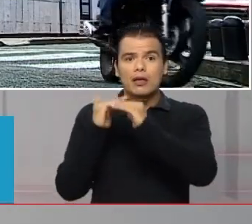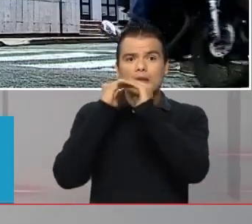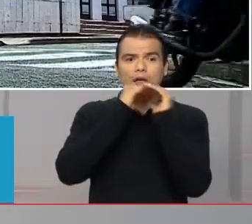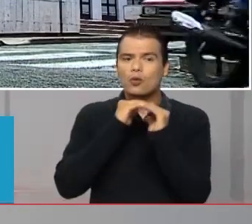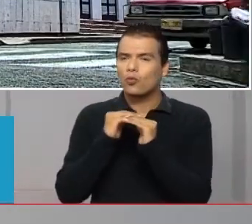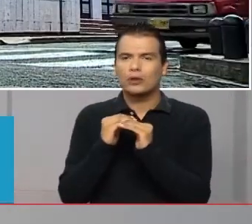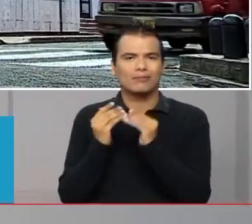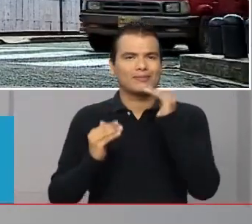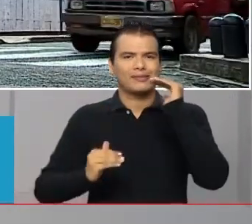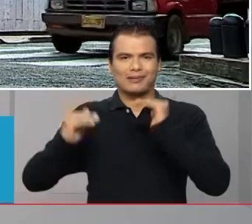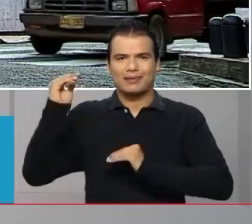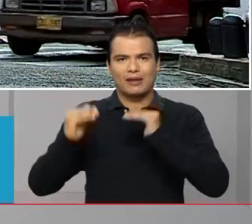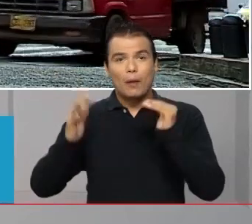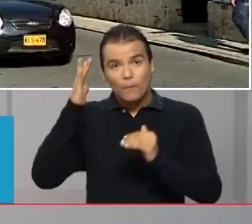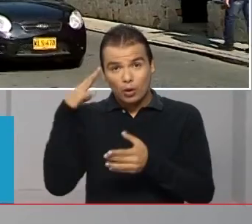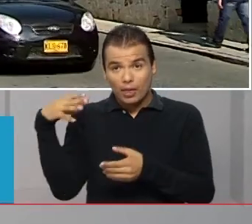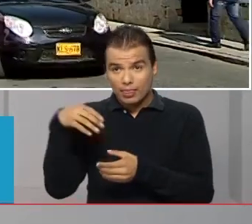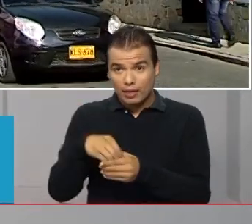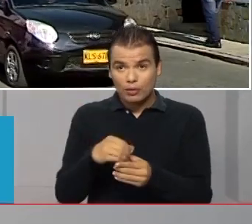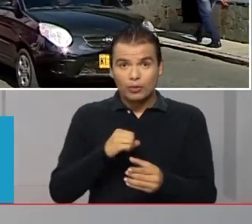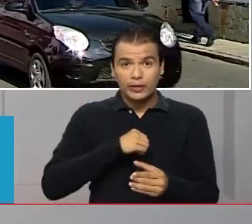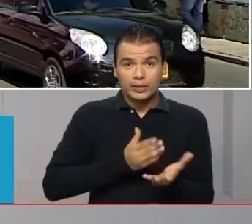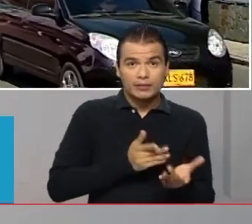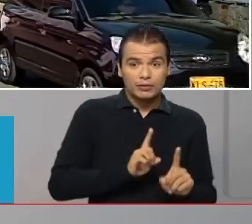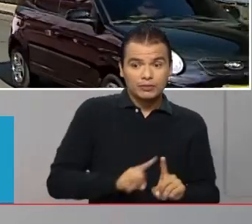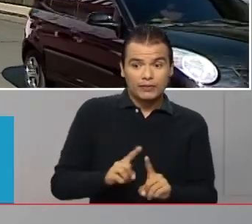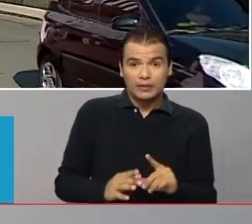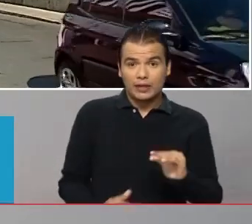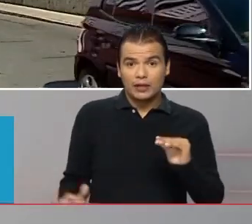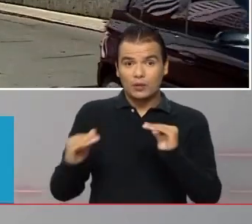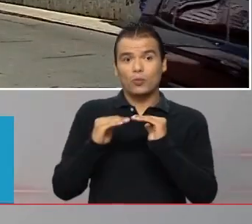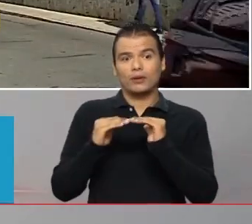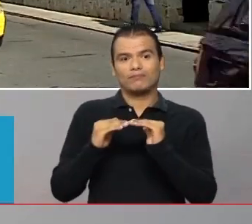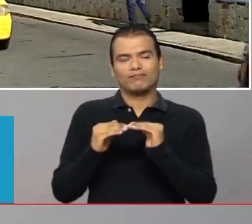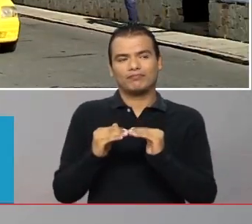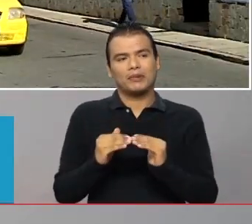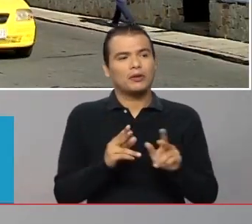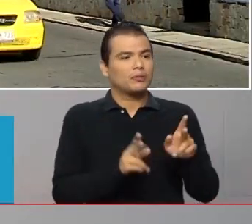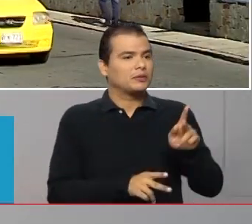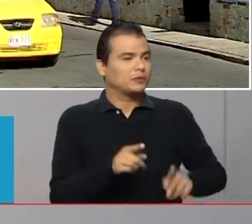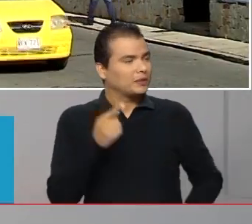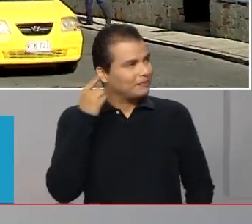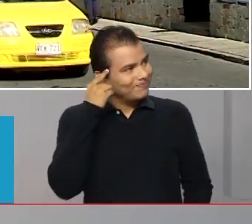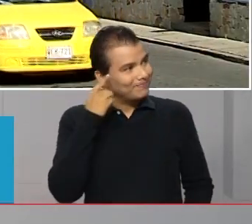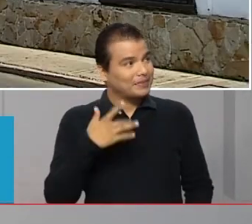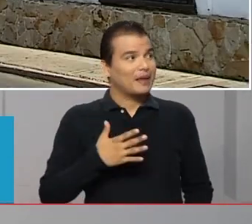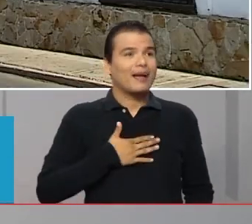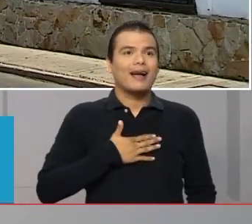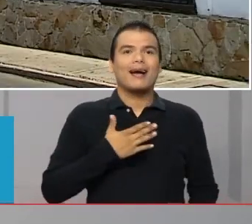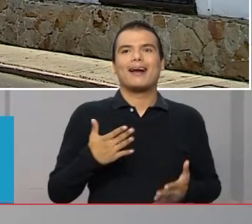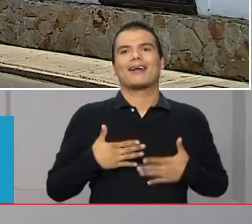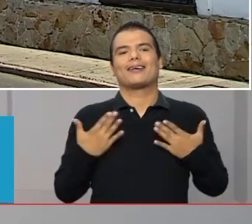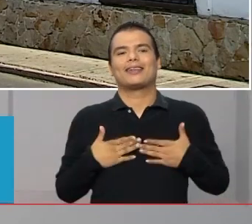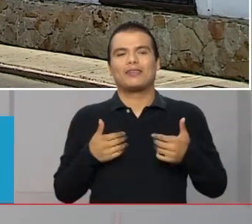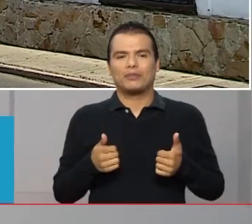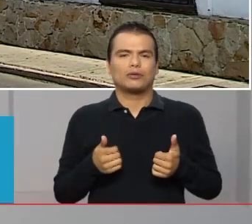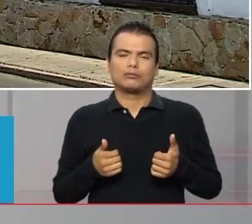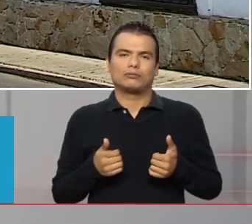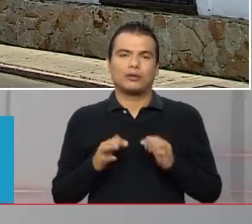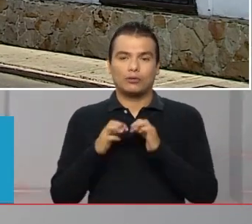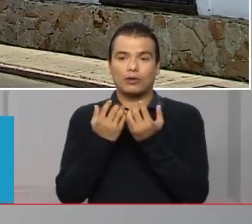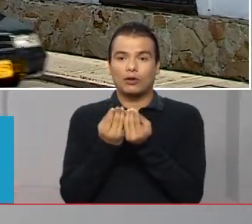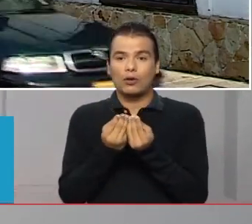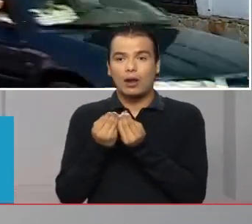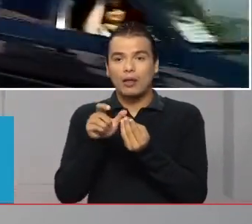algunas necesidades básicas de cada localidad. A todo el mundo no se puede tener contento, Gigi. Por eso es que varios ediles prometen estudiar a fondo esta